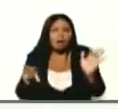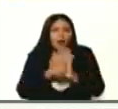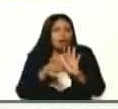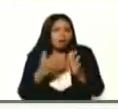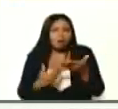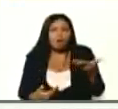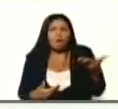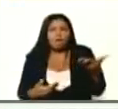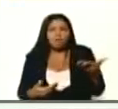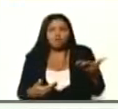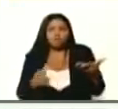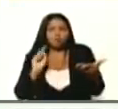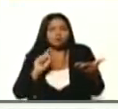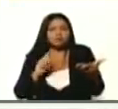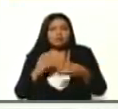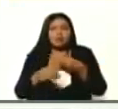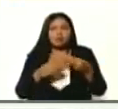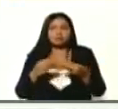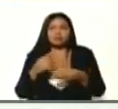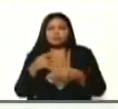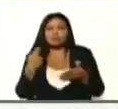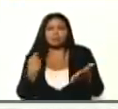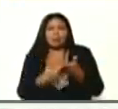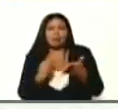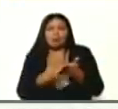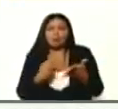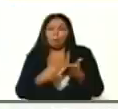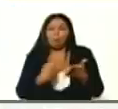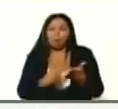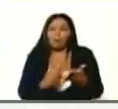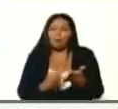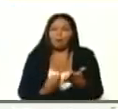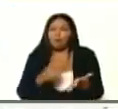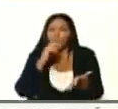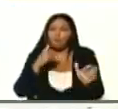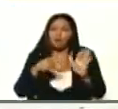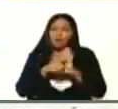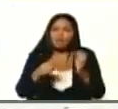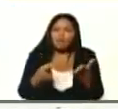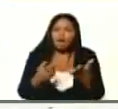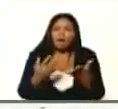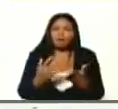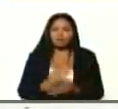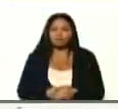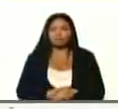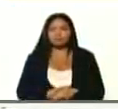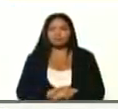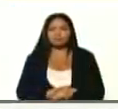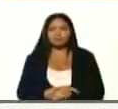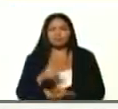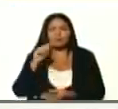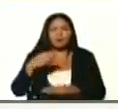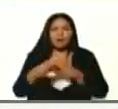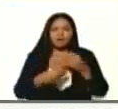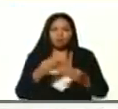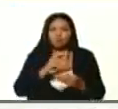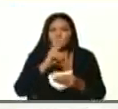que no amerita este tipo de alcabalas, este tipo de acciones al margen de la ley que tienen que ser, como ya hemos